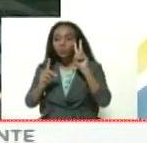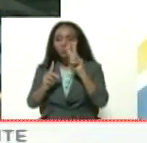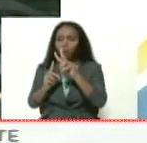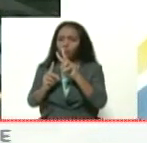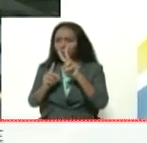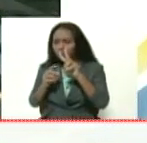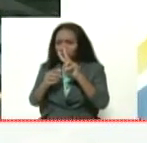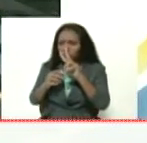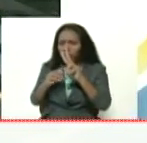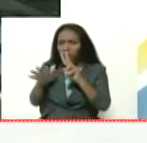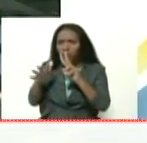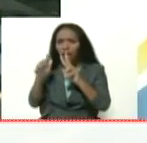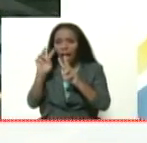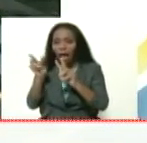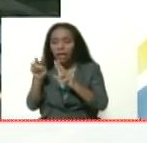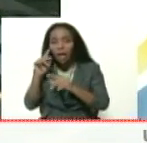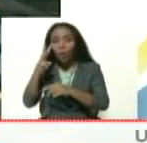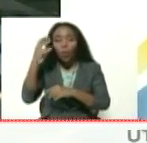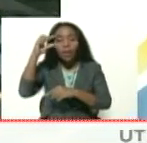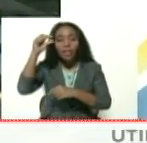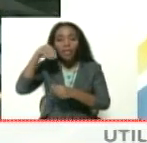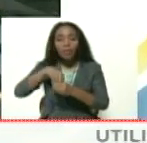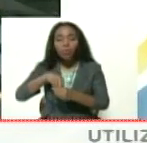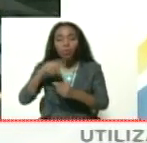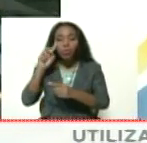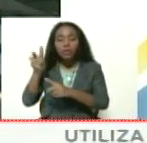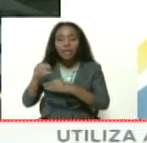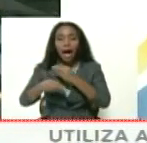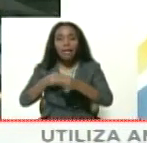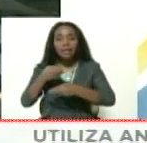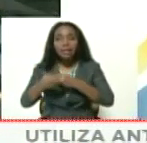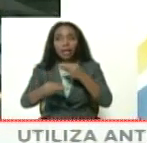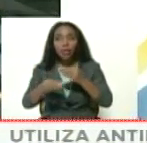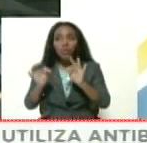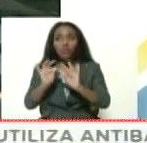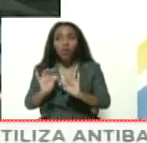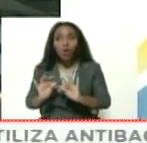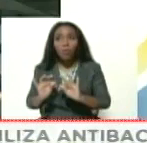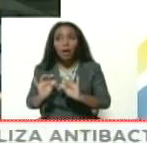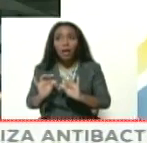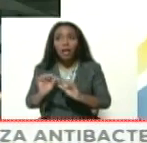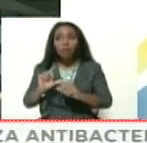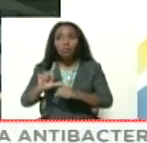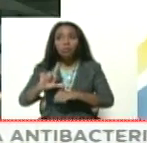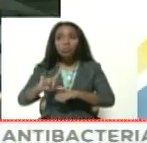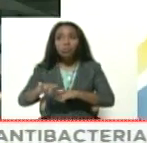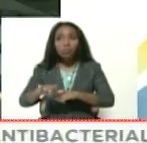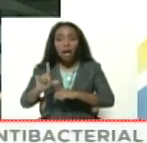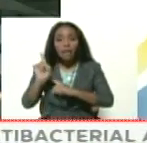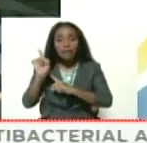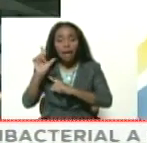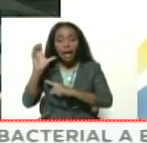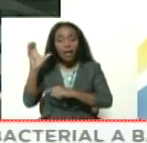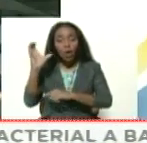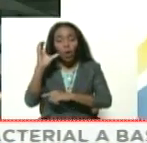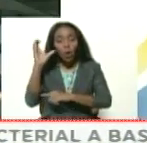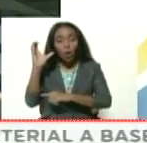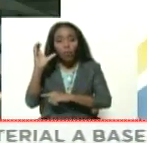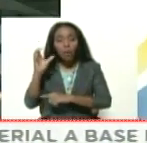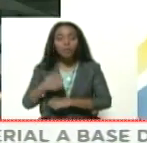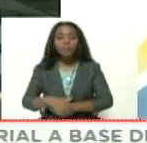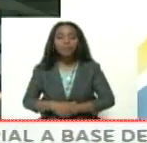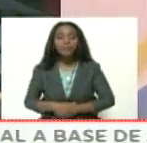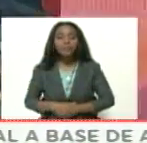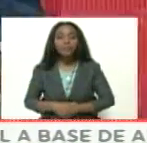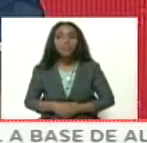la cuarentena, que también se está estableciendo de manera tímida y de manera tardía, por cierto, en nuestra hermana